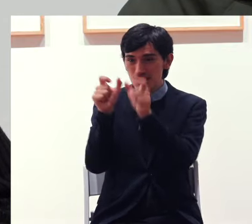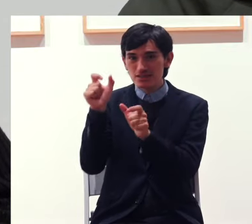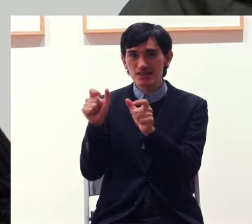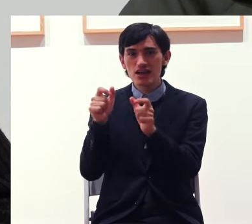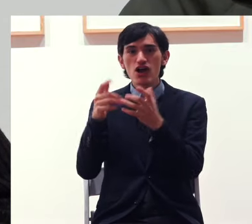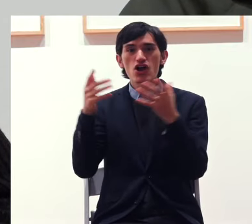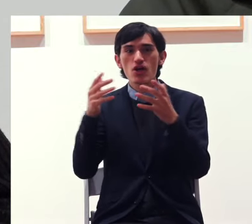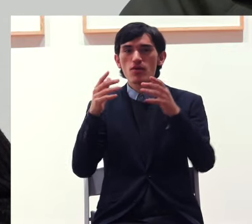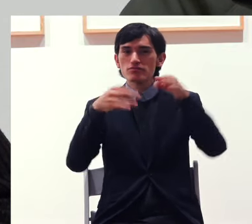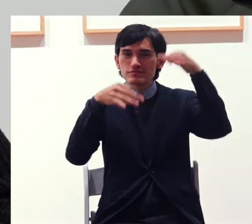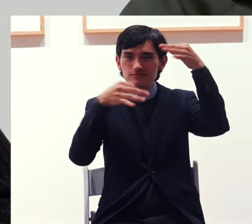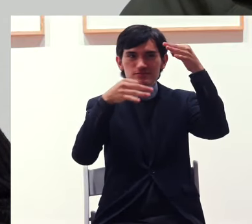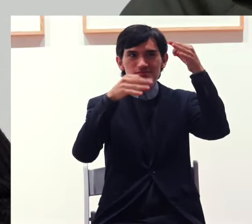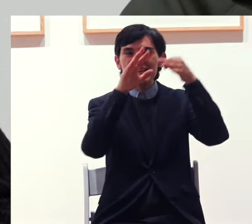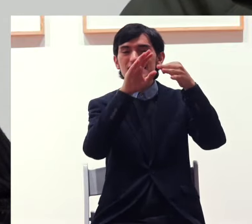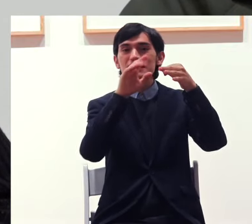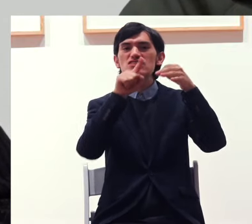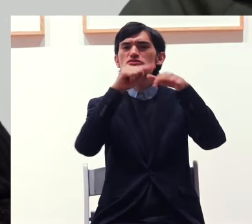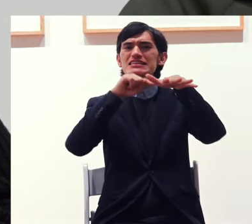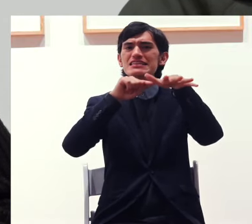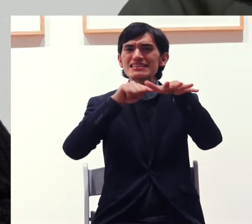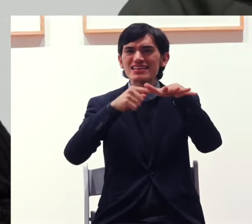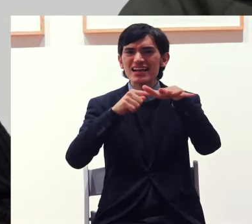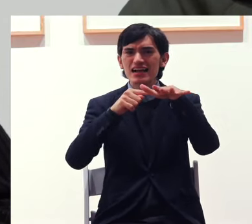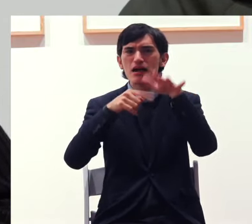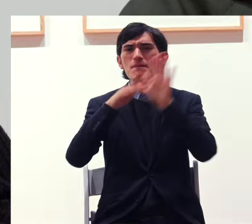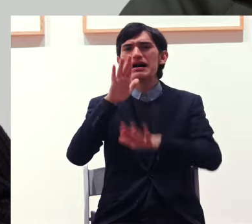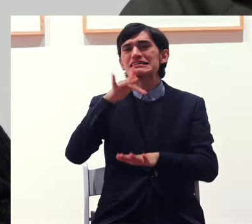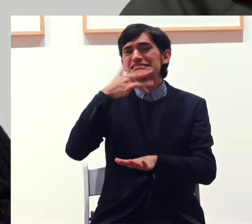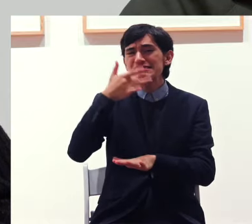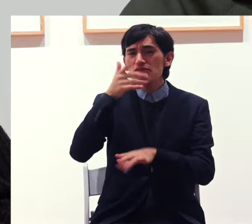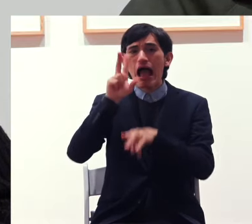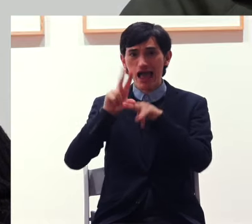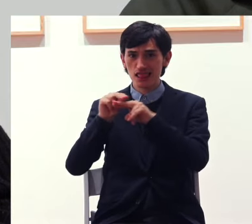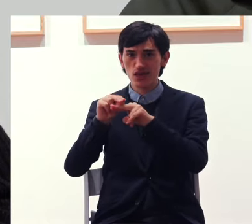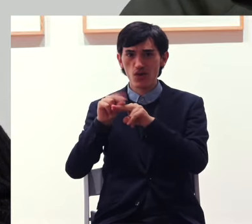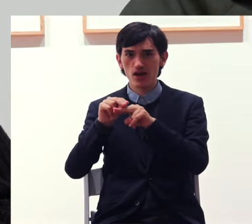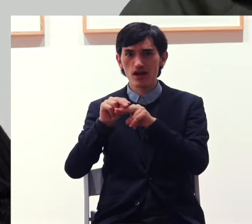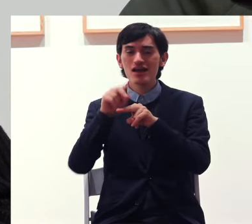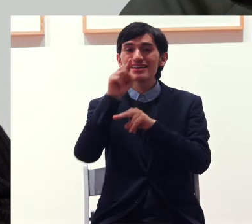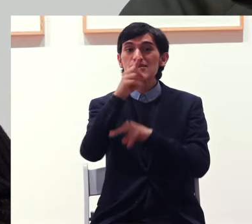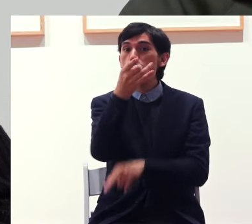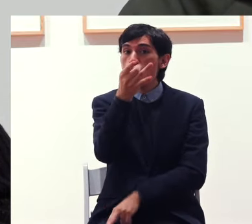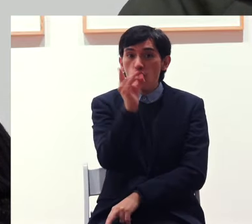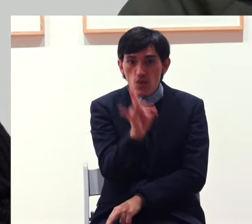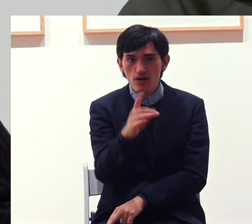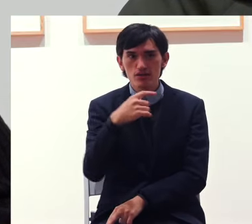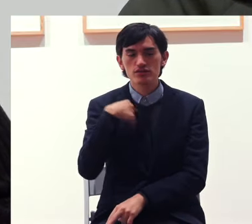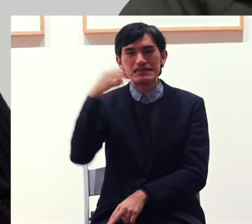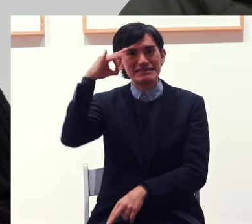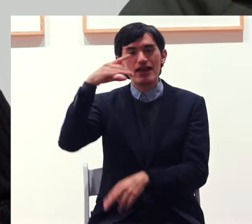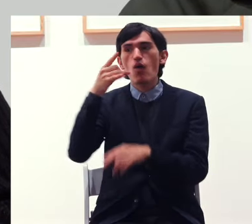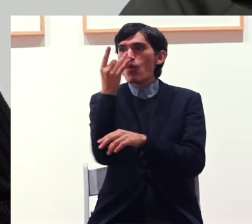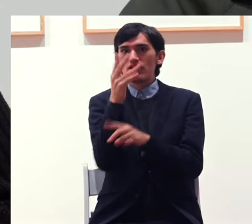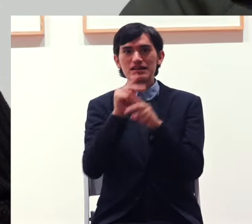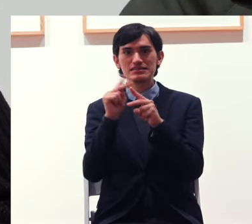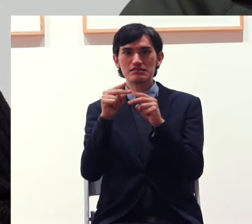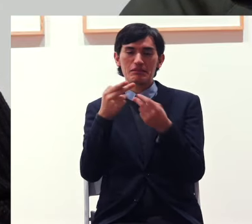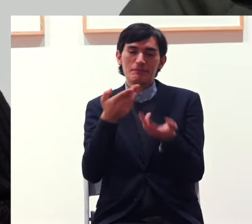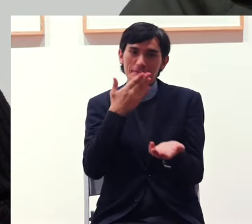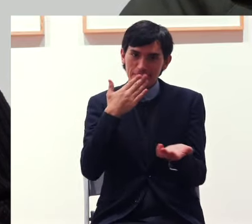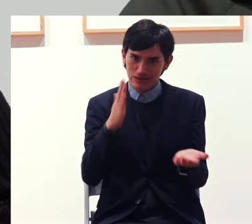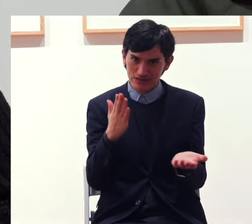se incentivaron mis capacidades a través de la xilografía, una técnica sencilla, muy antigua, que era lo único que yo